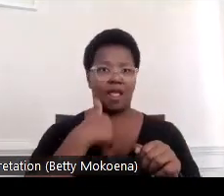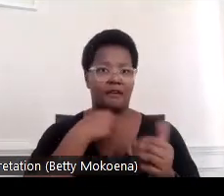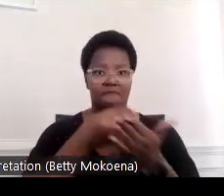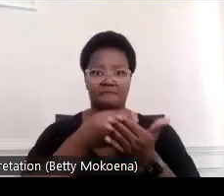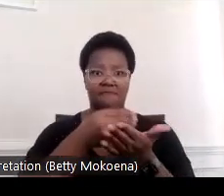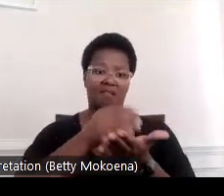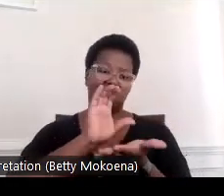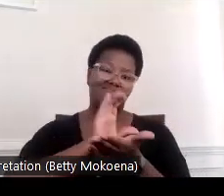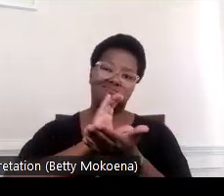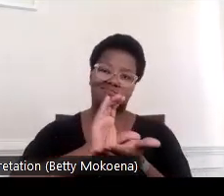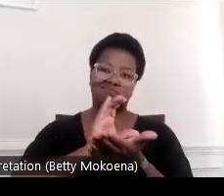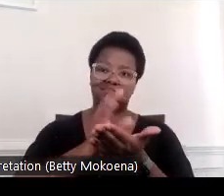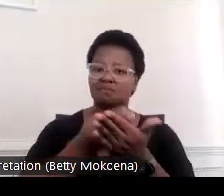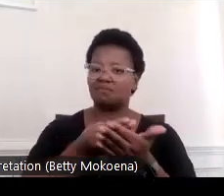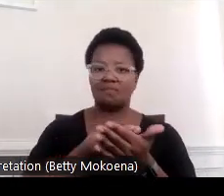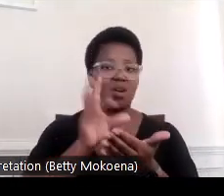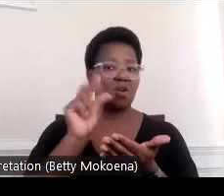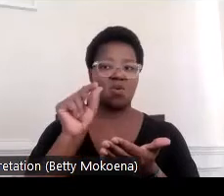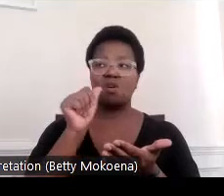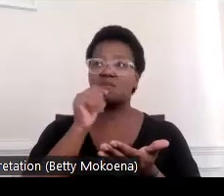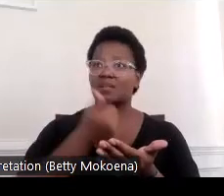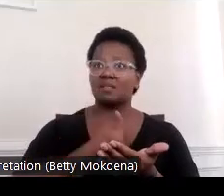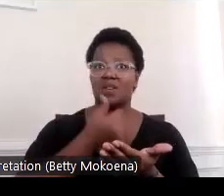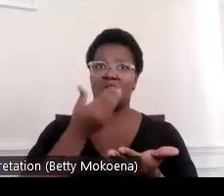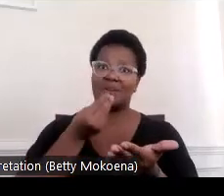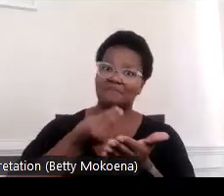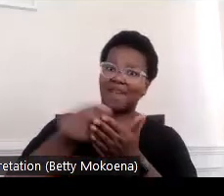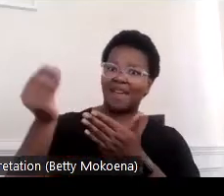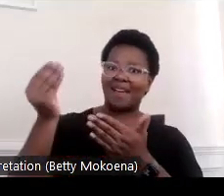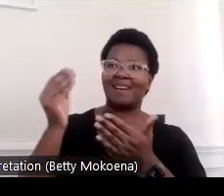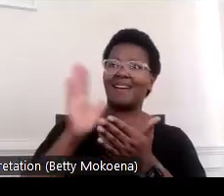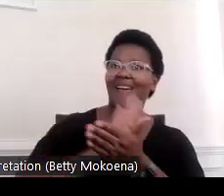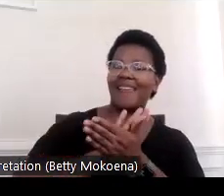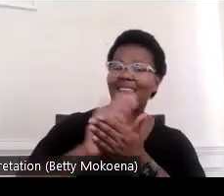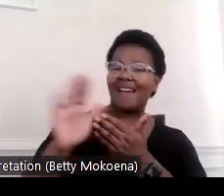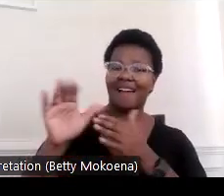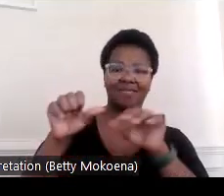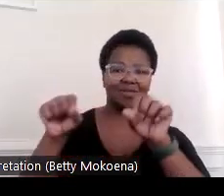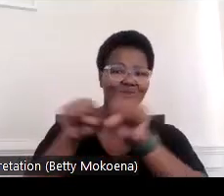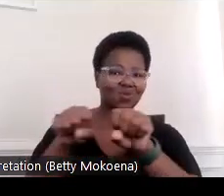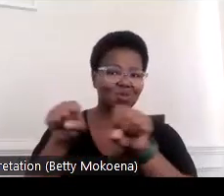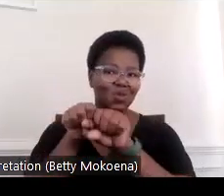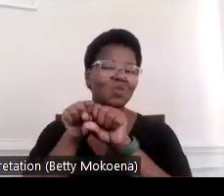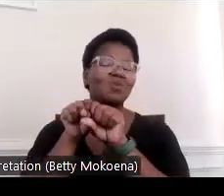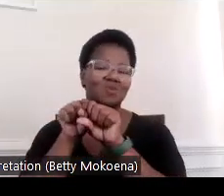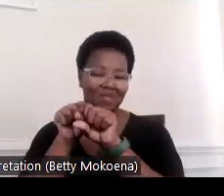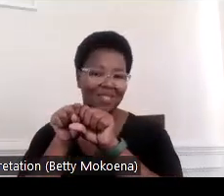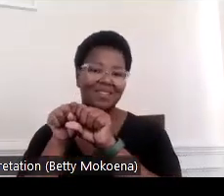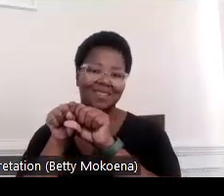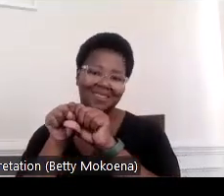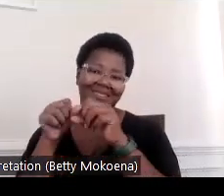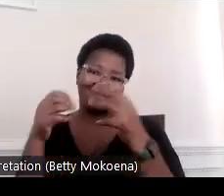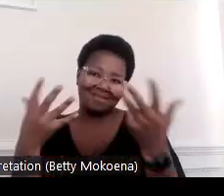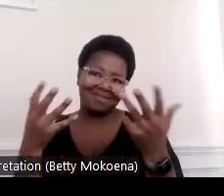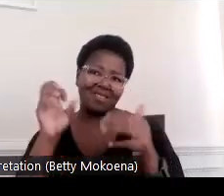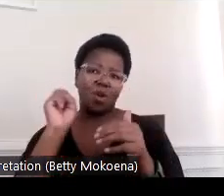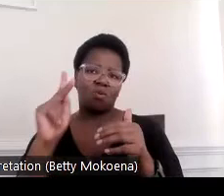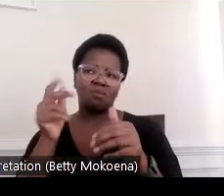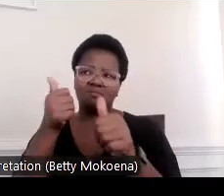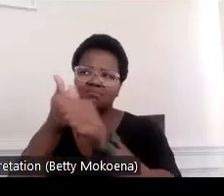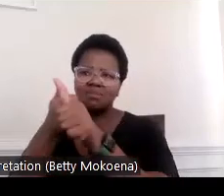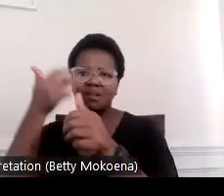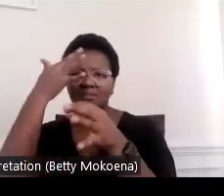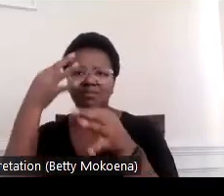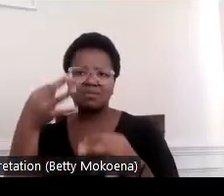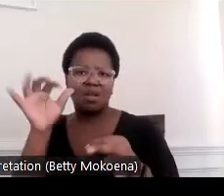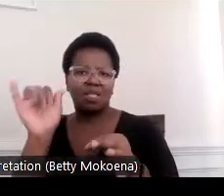que no tengan mucho dinero pero si ellos quieren gastárselo todo en un par de zapatos muy lindo muy